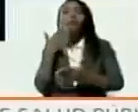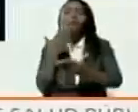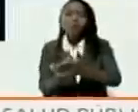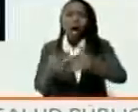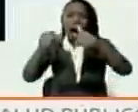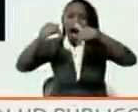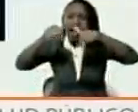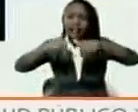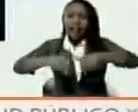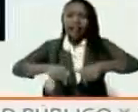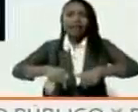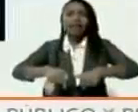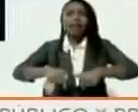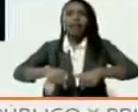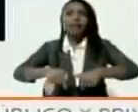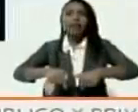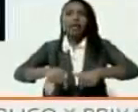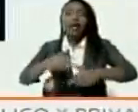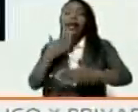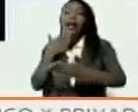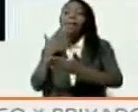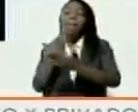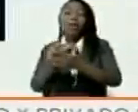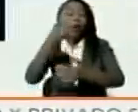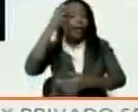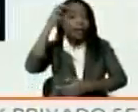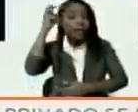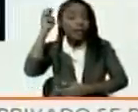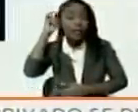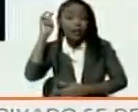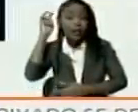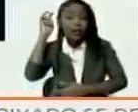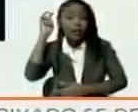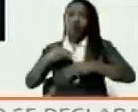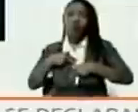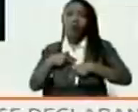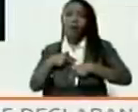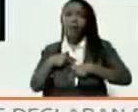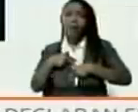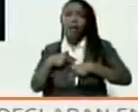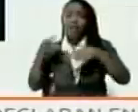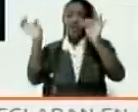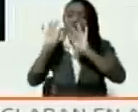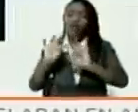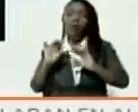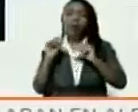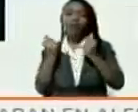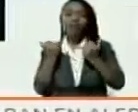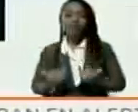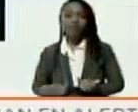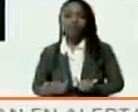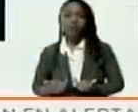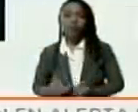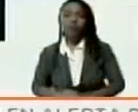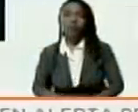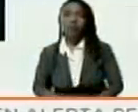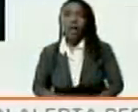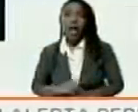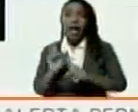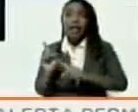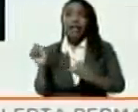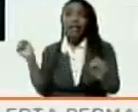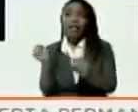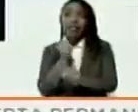aquí y le pido al canciller de la República que haga de manera inmediata esta